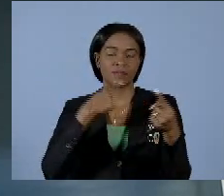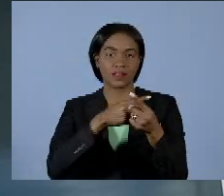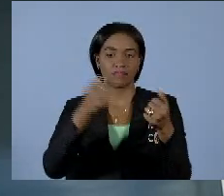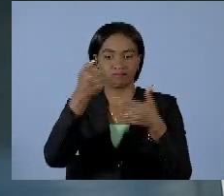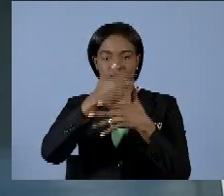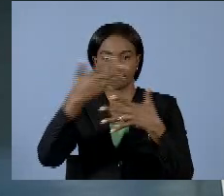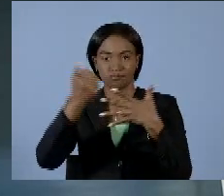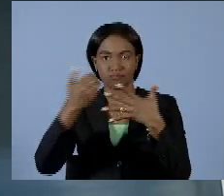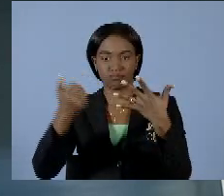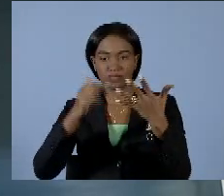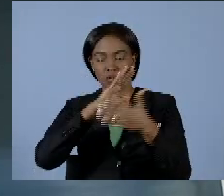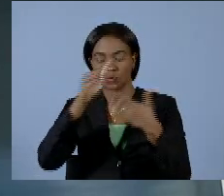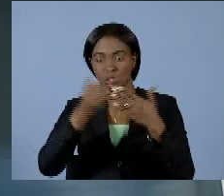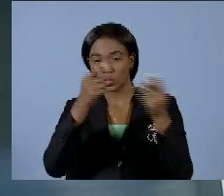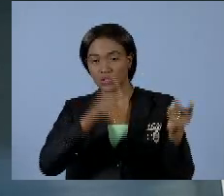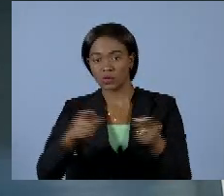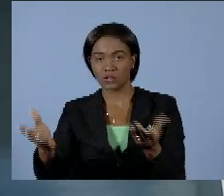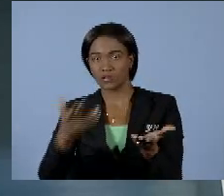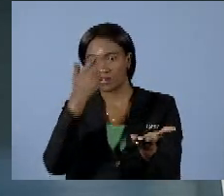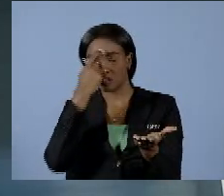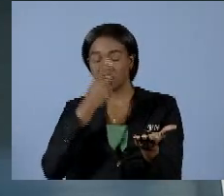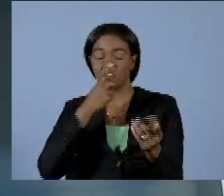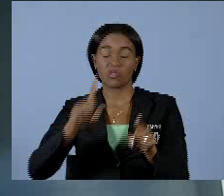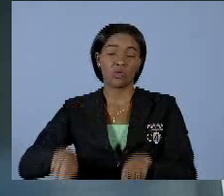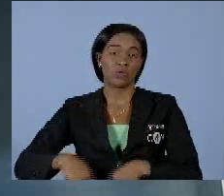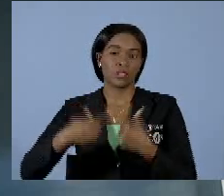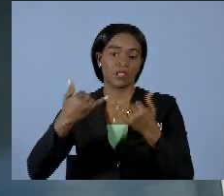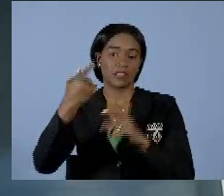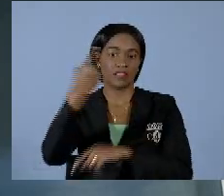despliegue de todo lo que ha pasado en el país durante este